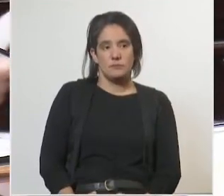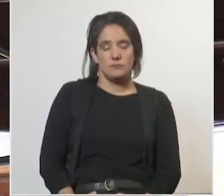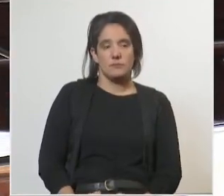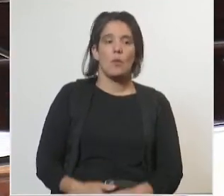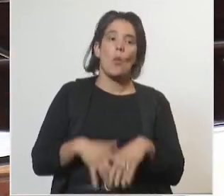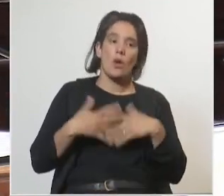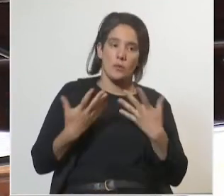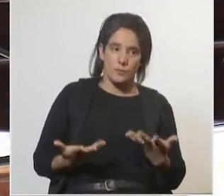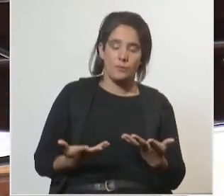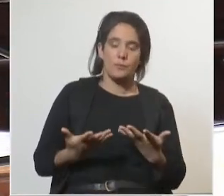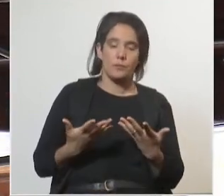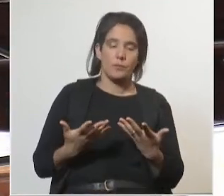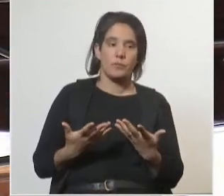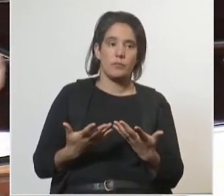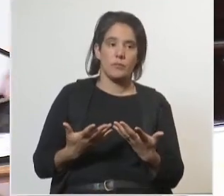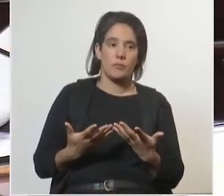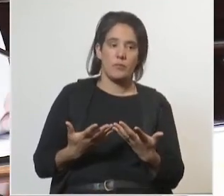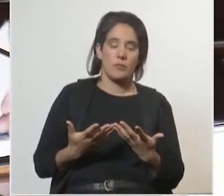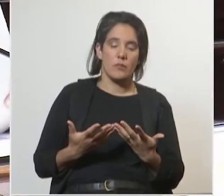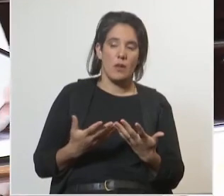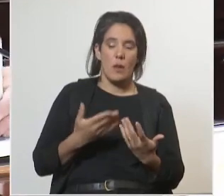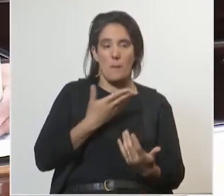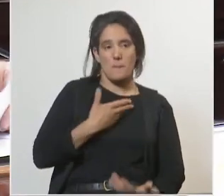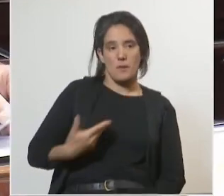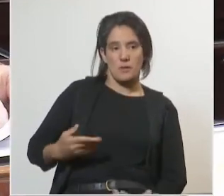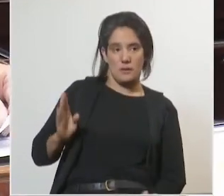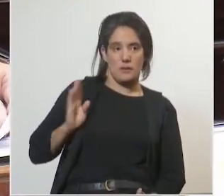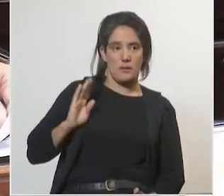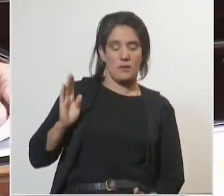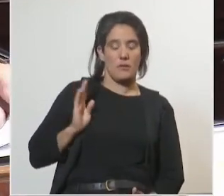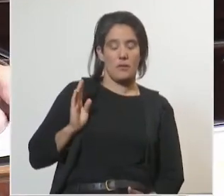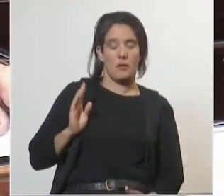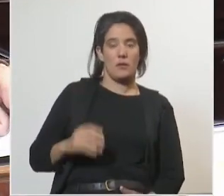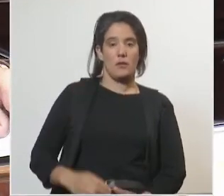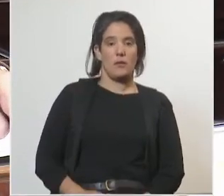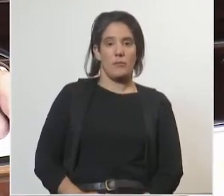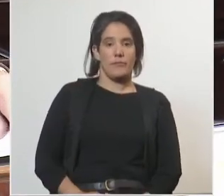En definitiva, señora presidenta,